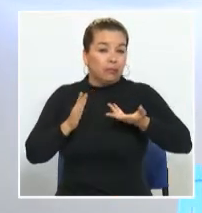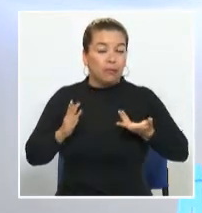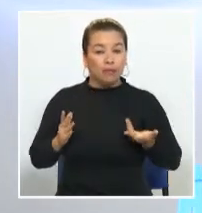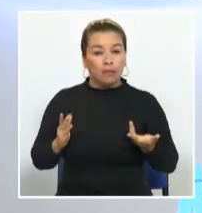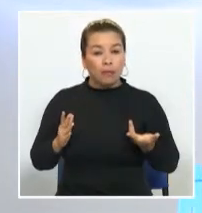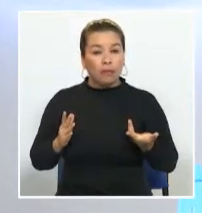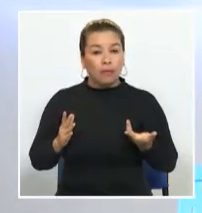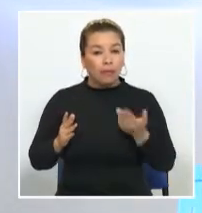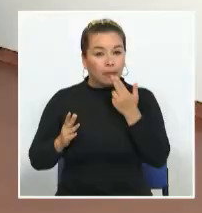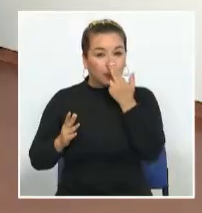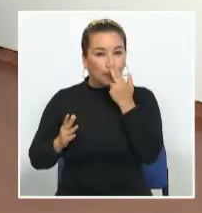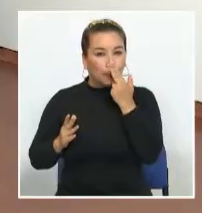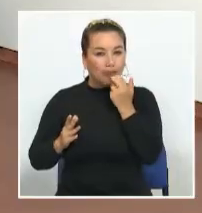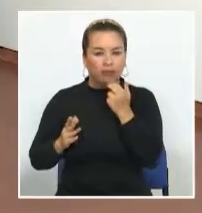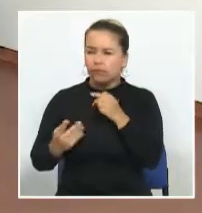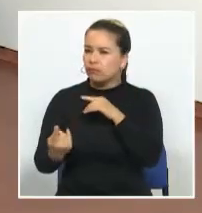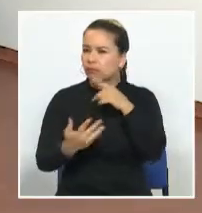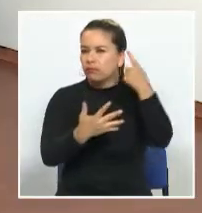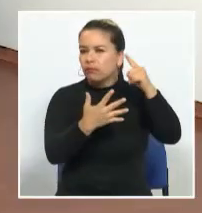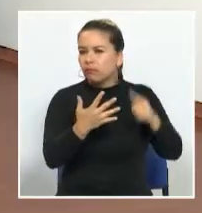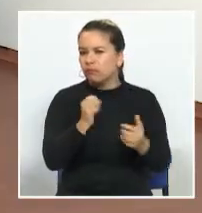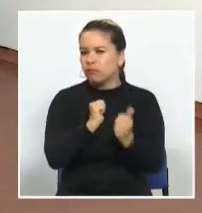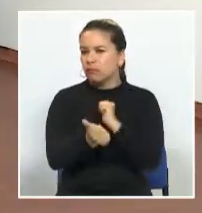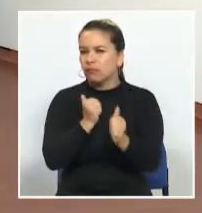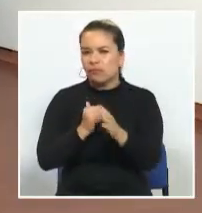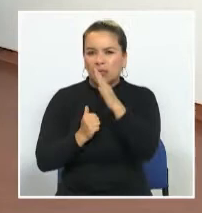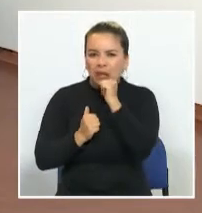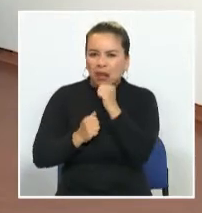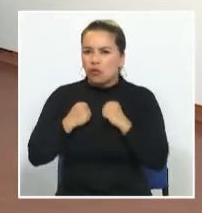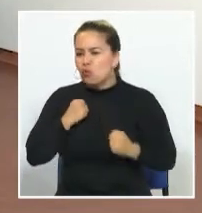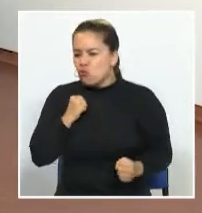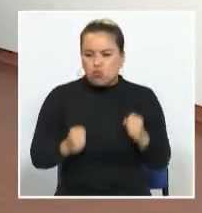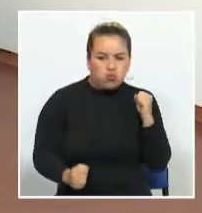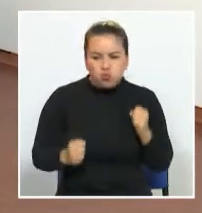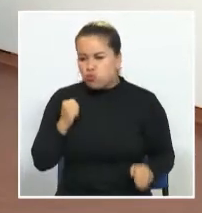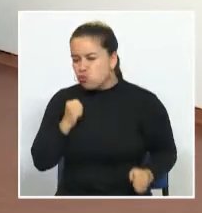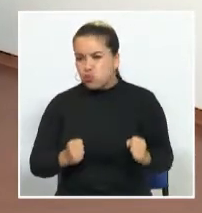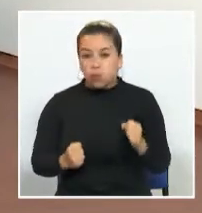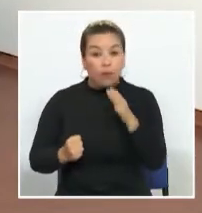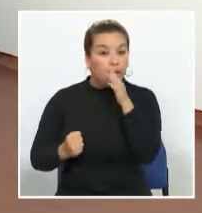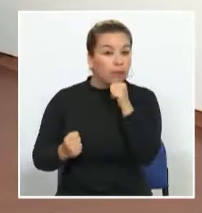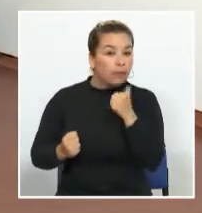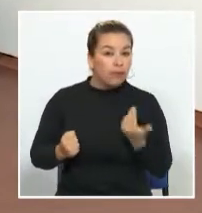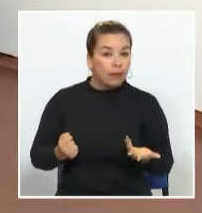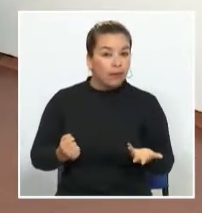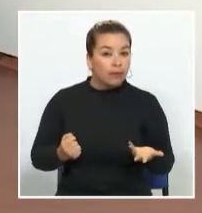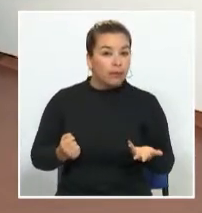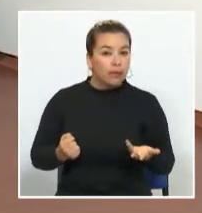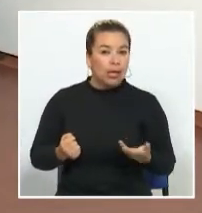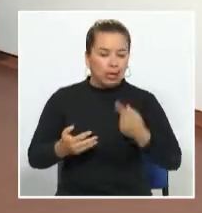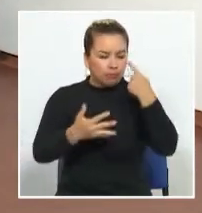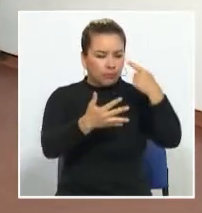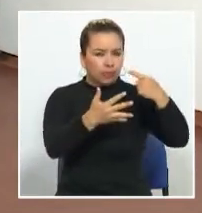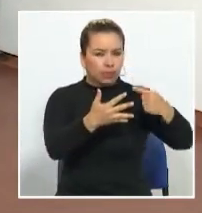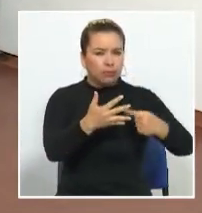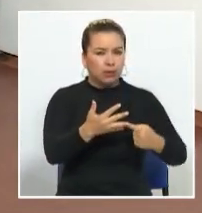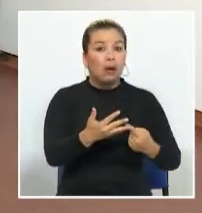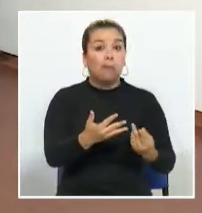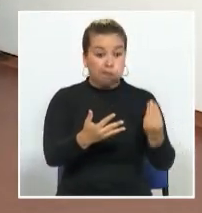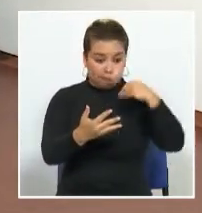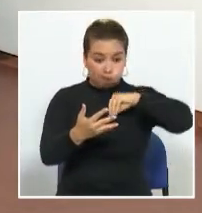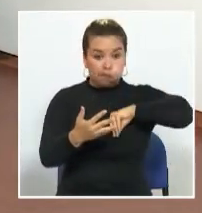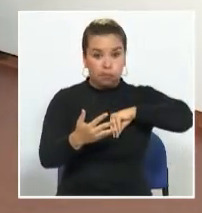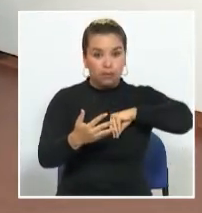¿Qué otros factores de riesgo? ¿Sedentarismo? ¿No estoy haciendo ejercicio? Y si tiene varios de estos, entonces, ¿qué